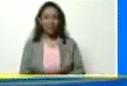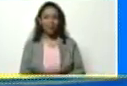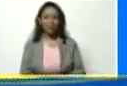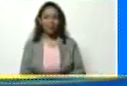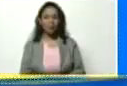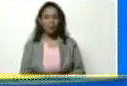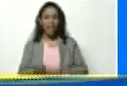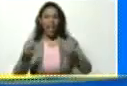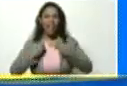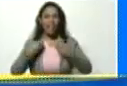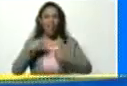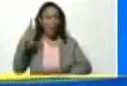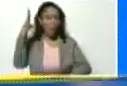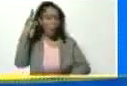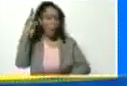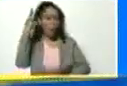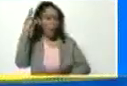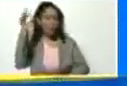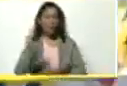¡Que vivan las mujeres!